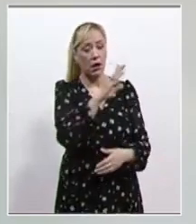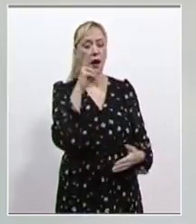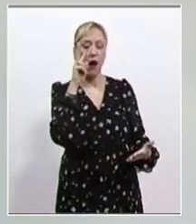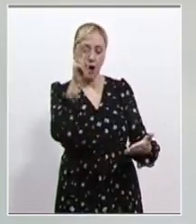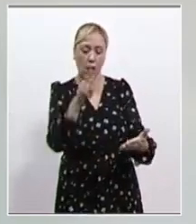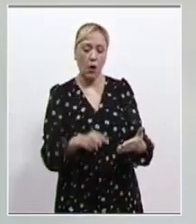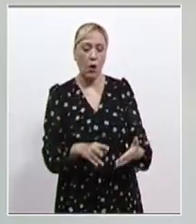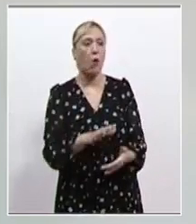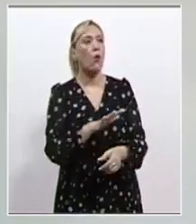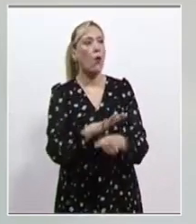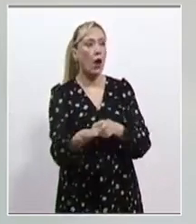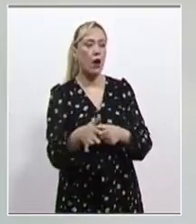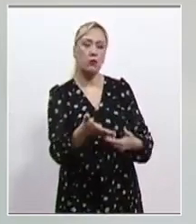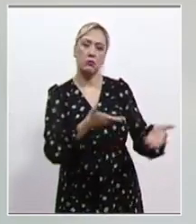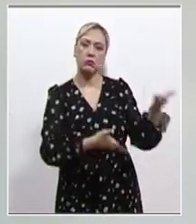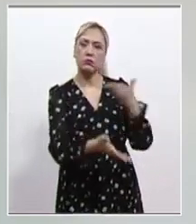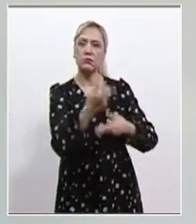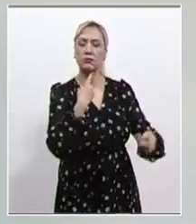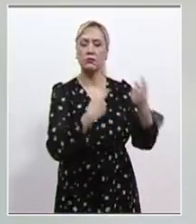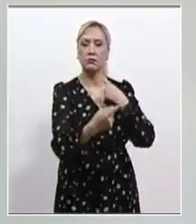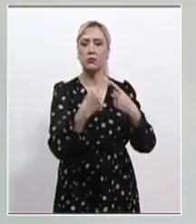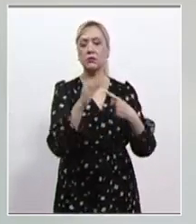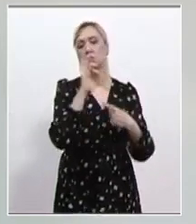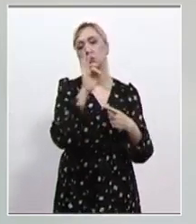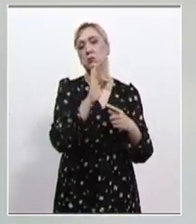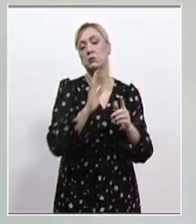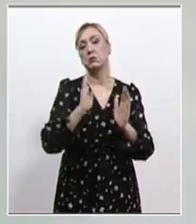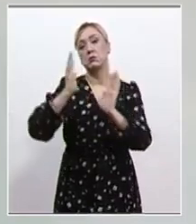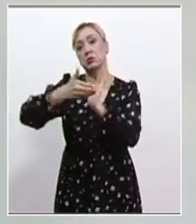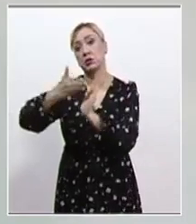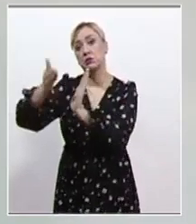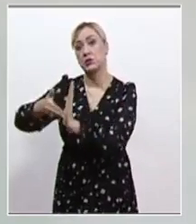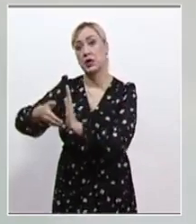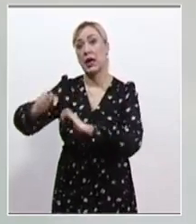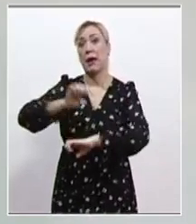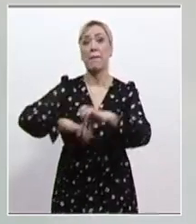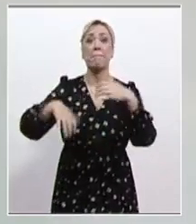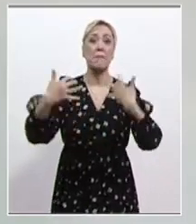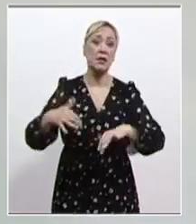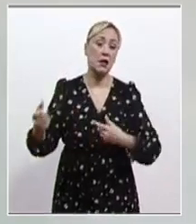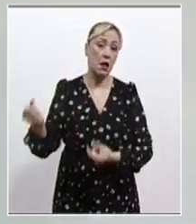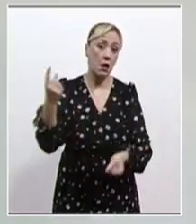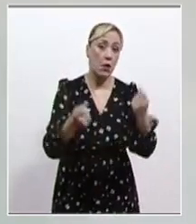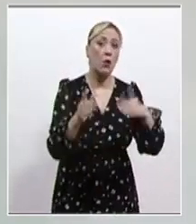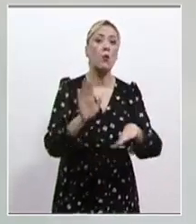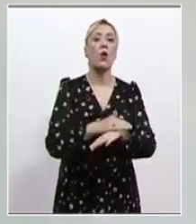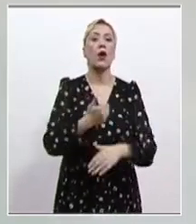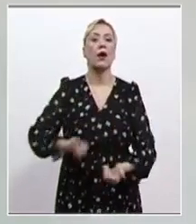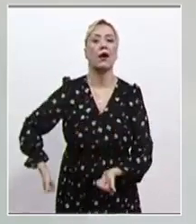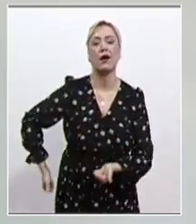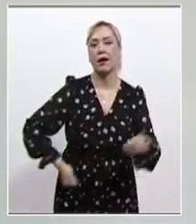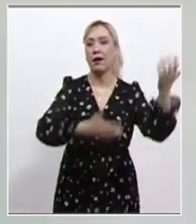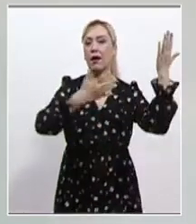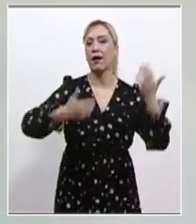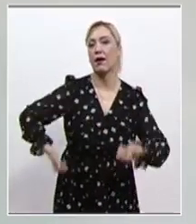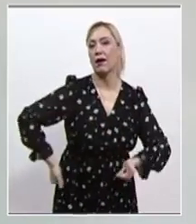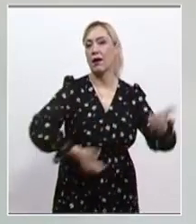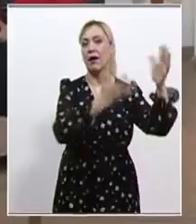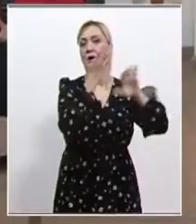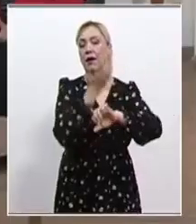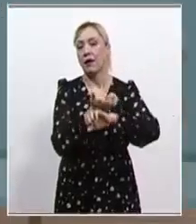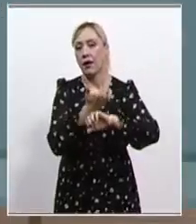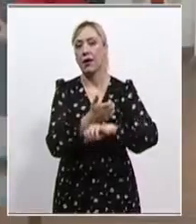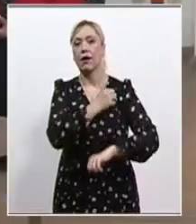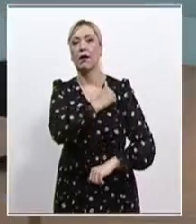de ahí puede derivar en sanciones para las empresas respecto de sus exportaciones a Estados Unidos o